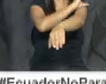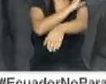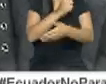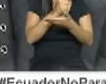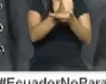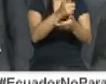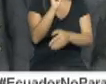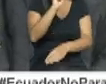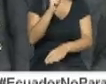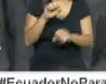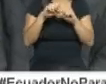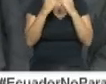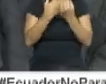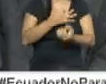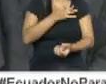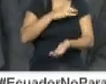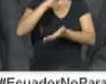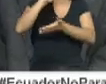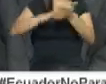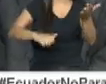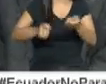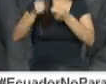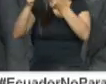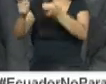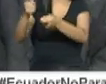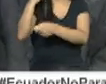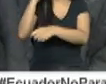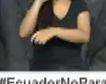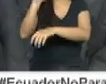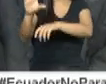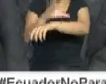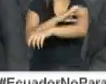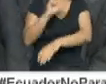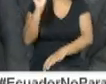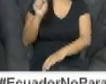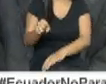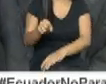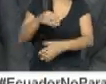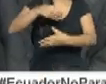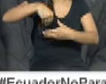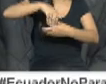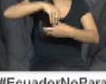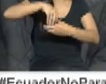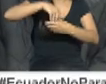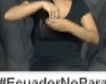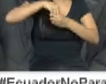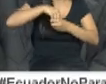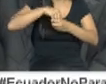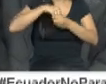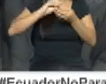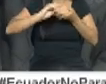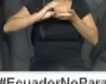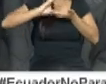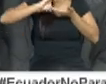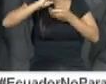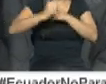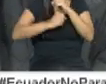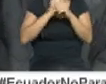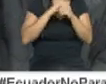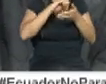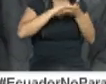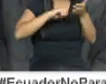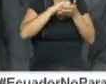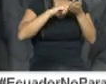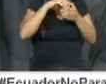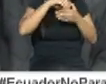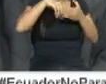hacemos, ellos no lo hacen. El tema, por ejemplo, de las cesantías, un tema que es importante discutirlo, el tema de las cesantías, cuál es el rol de la cesantía dentro del tema de